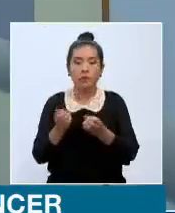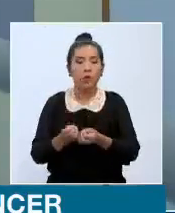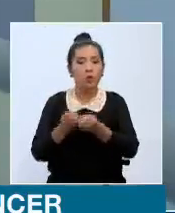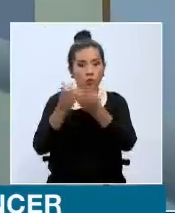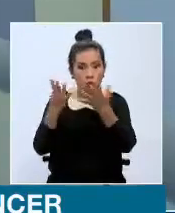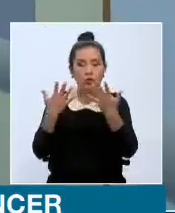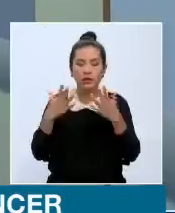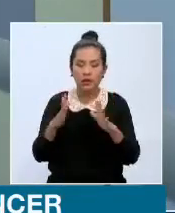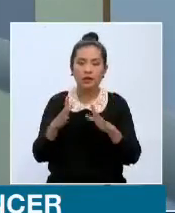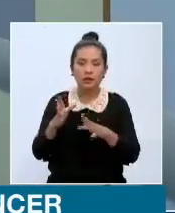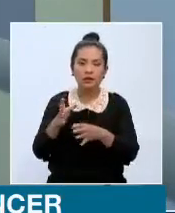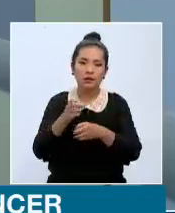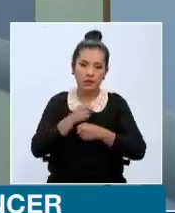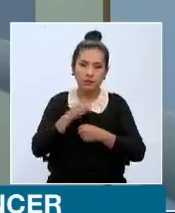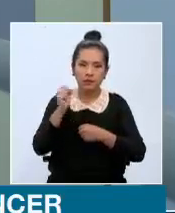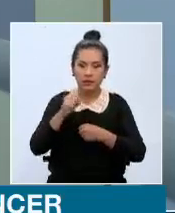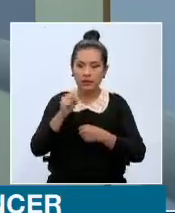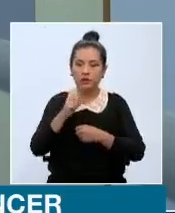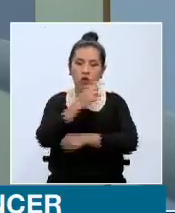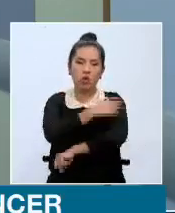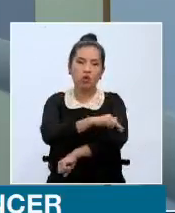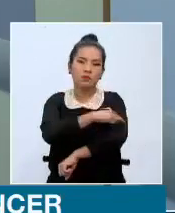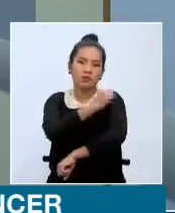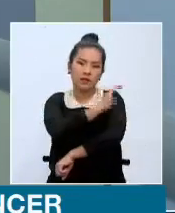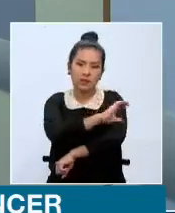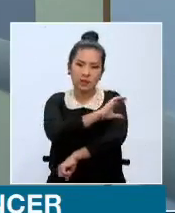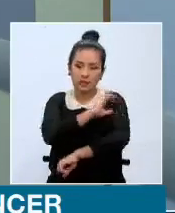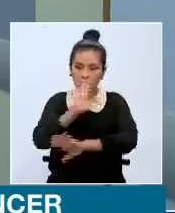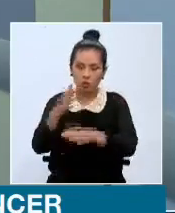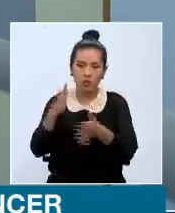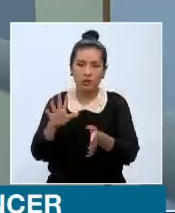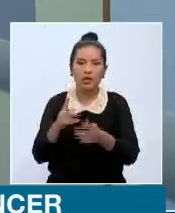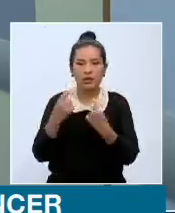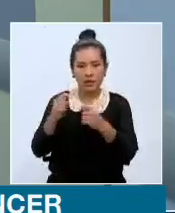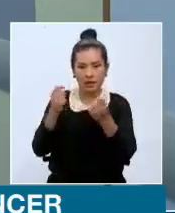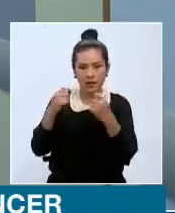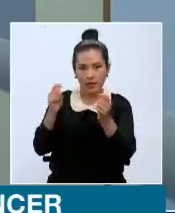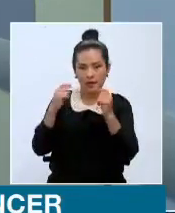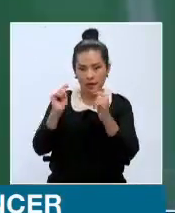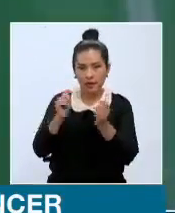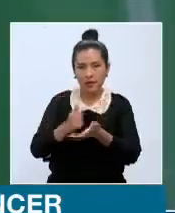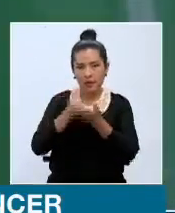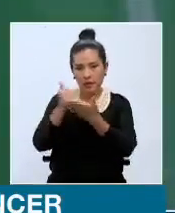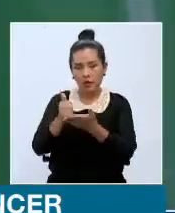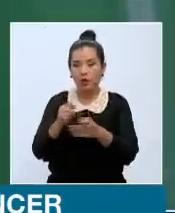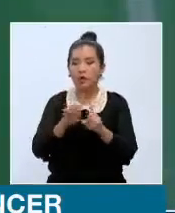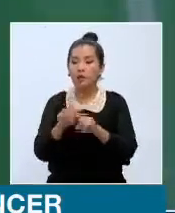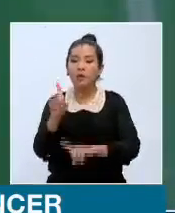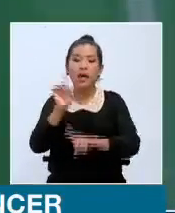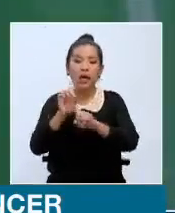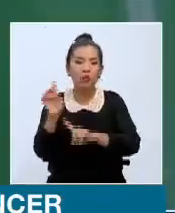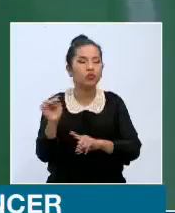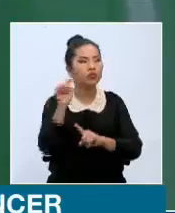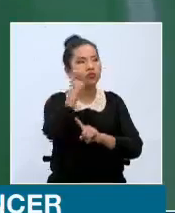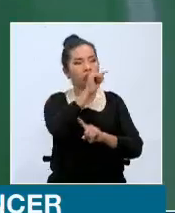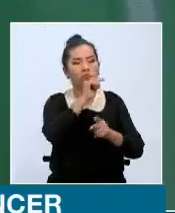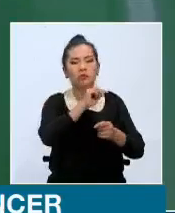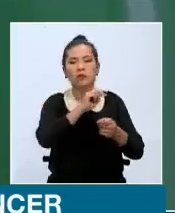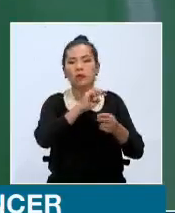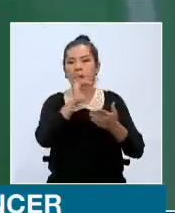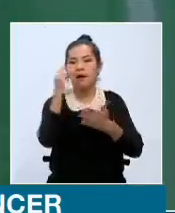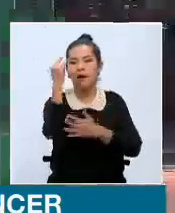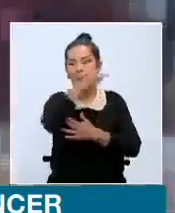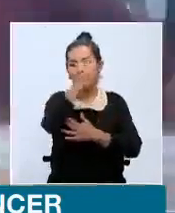están recibiendo en el hospital de clínicas algunos sus tratamientos y algunos también en el centro nuclear.